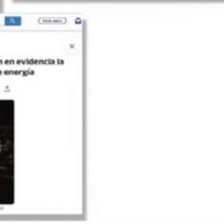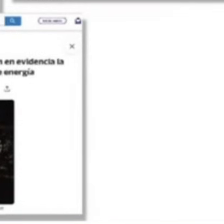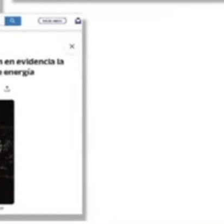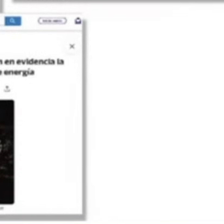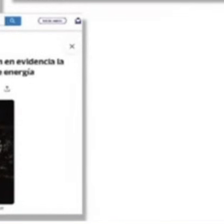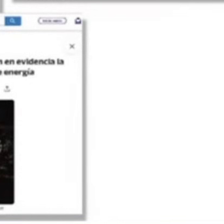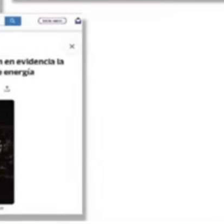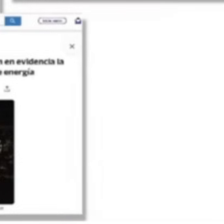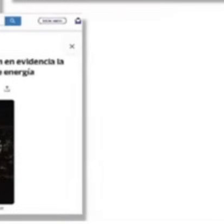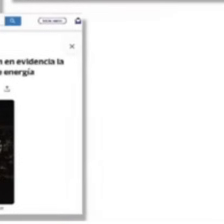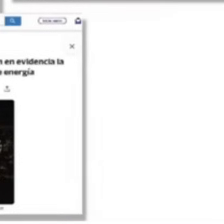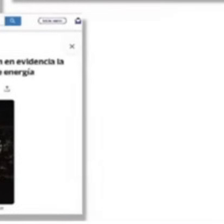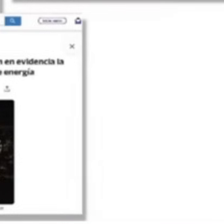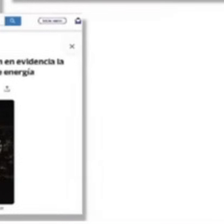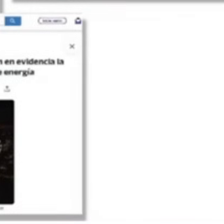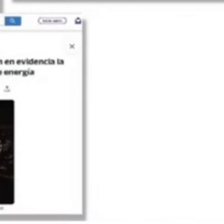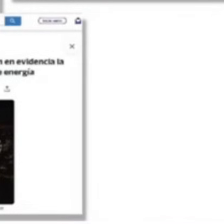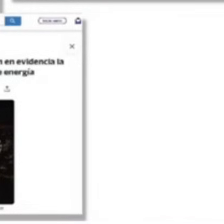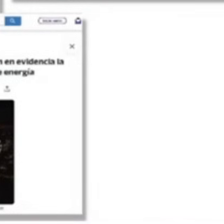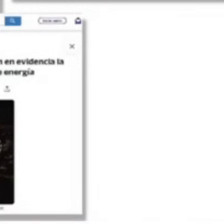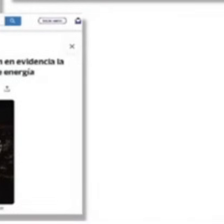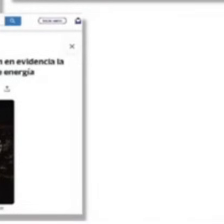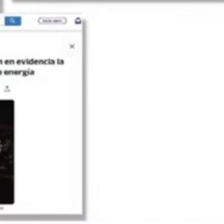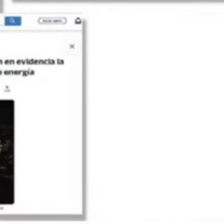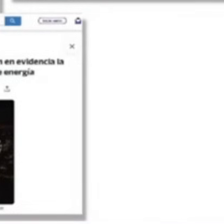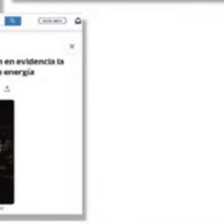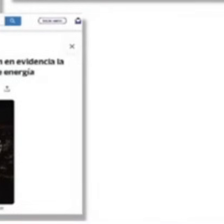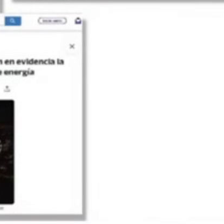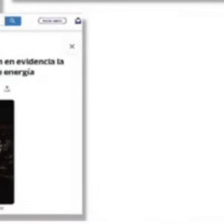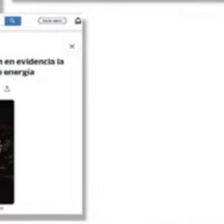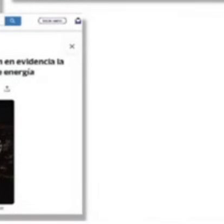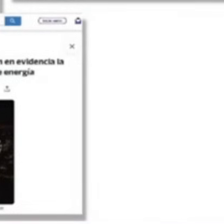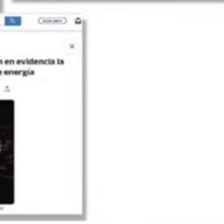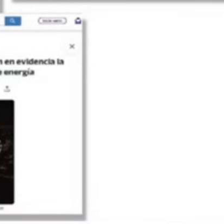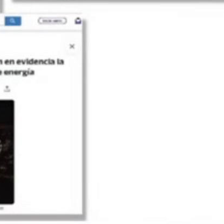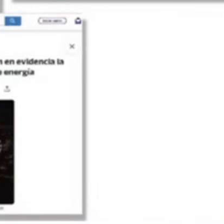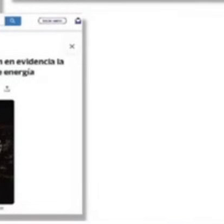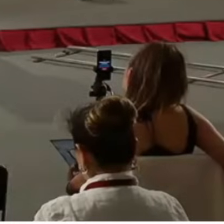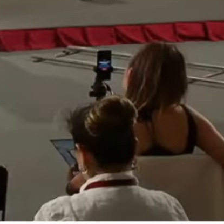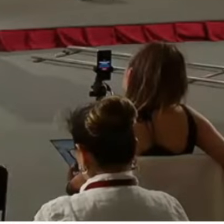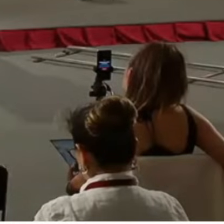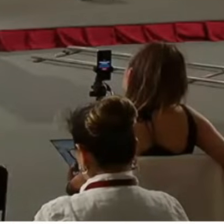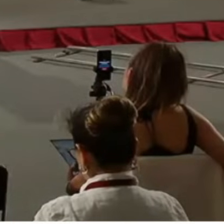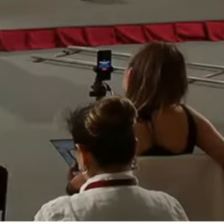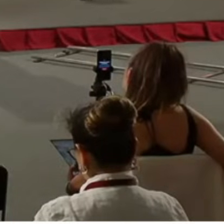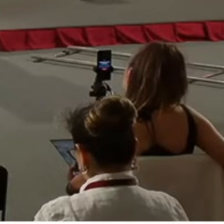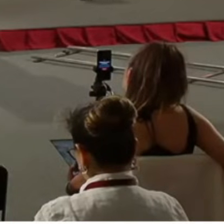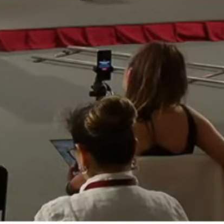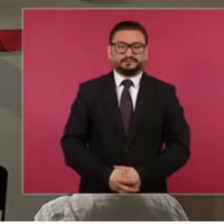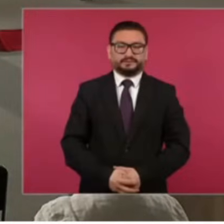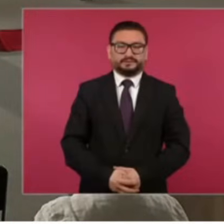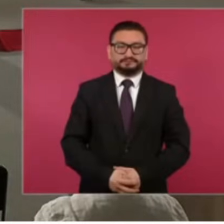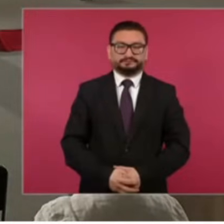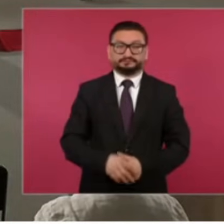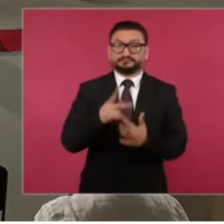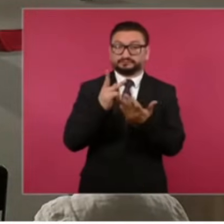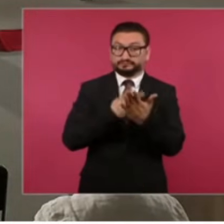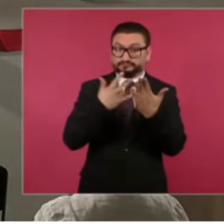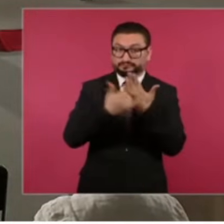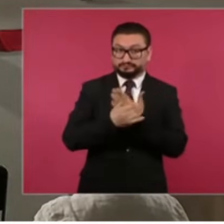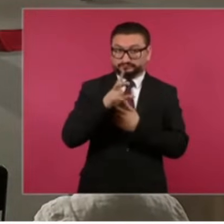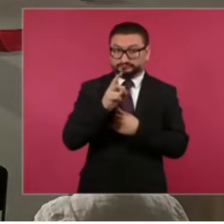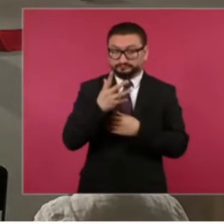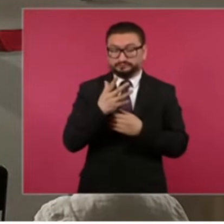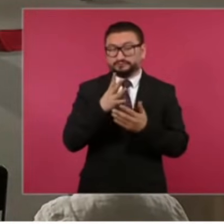de 19.971 millones de dólares en infraestructura eléctrica. Esto en 35 proyectos de generación eléctrica, con un